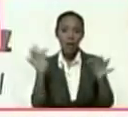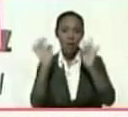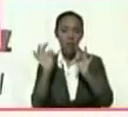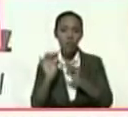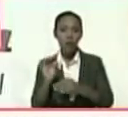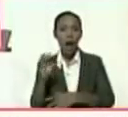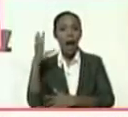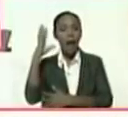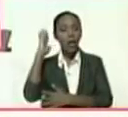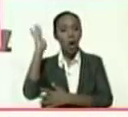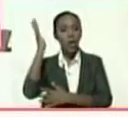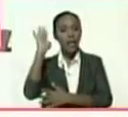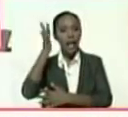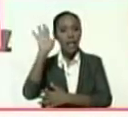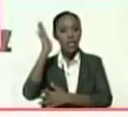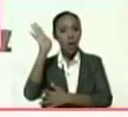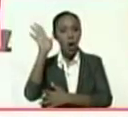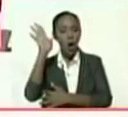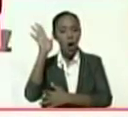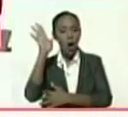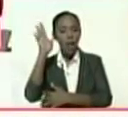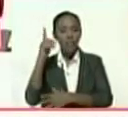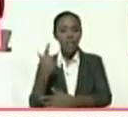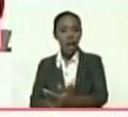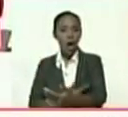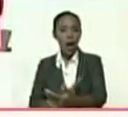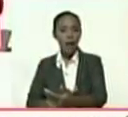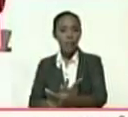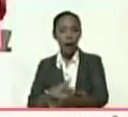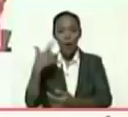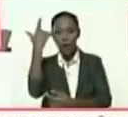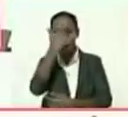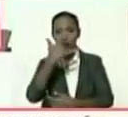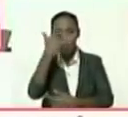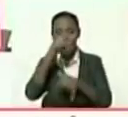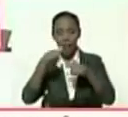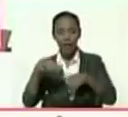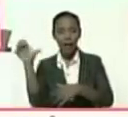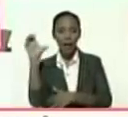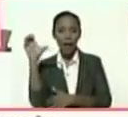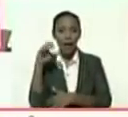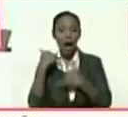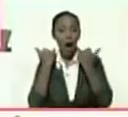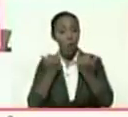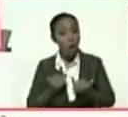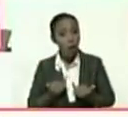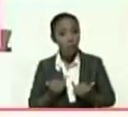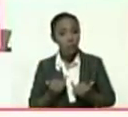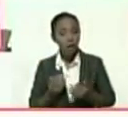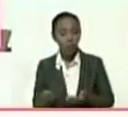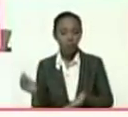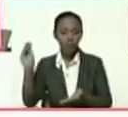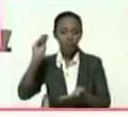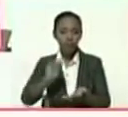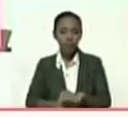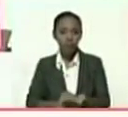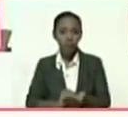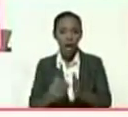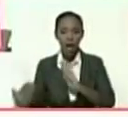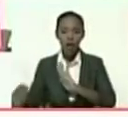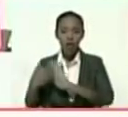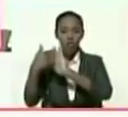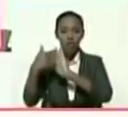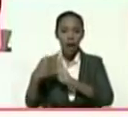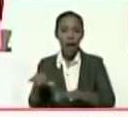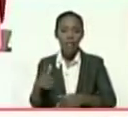programada el Congreso de los Hermanos Afrodescendientes aquí en Caracas, pero ahora le agregamos contra el